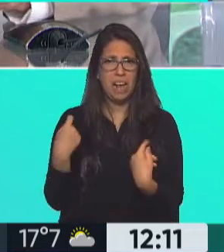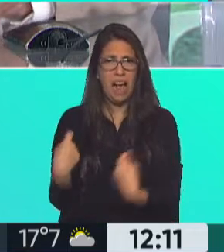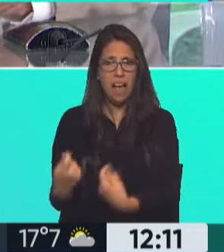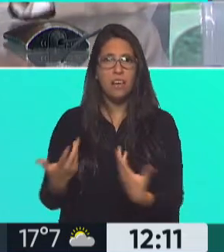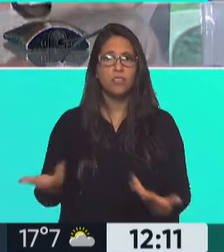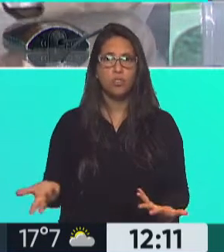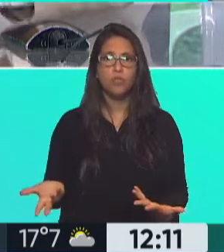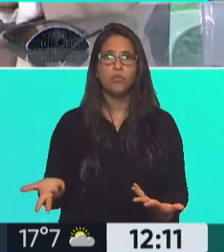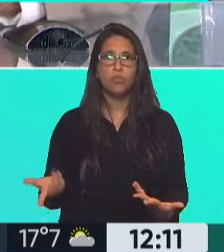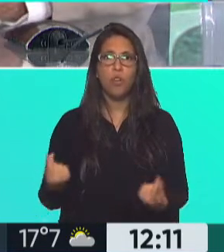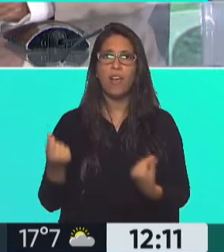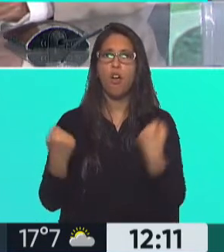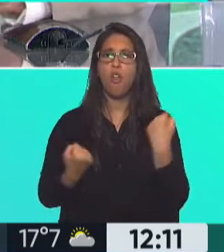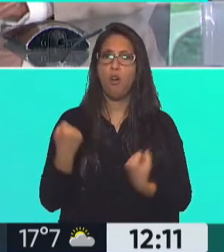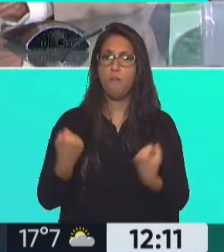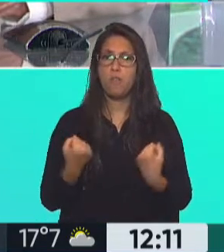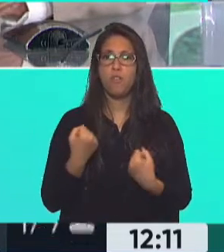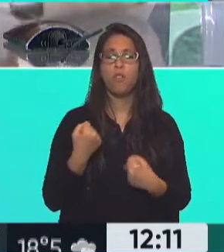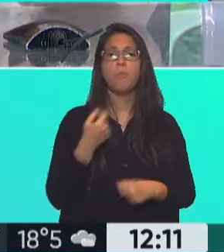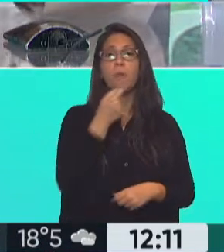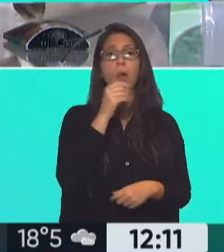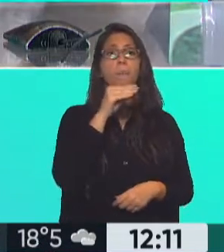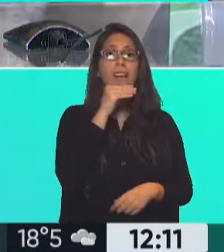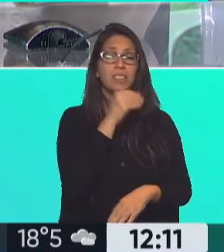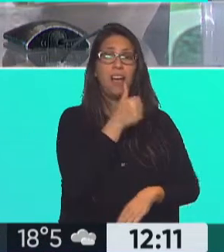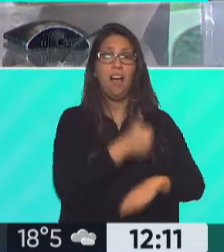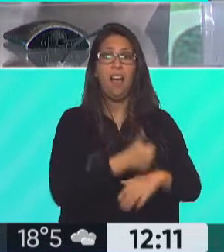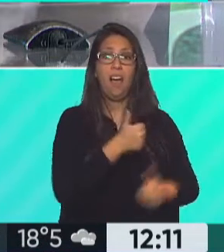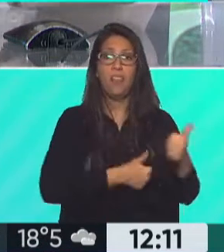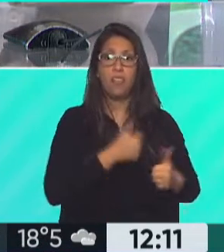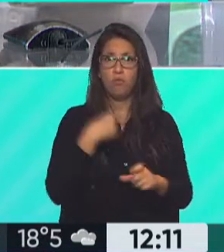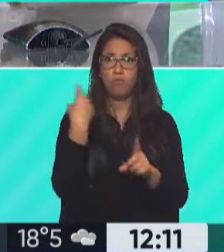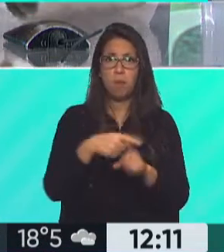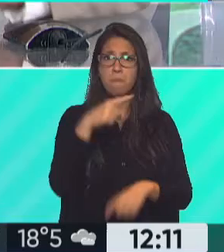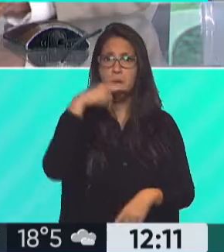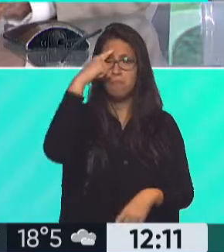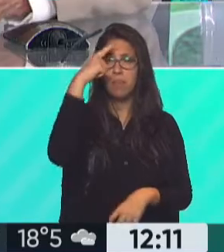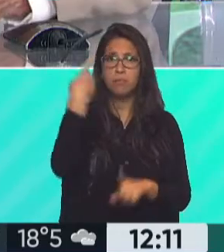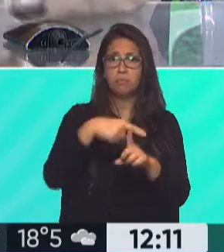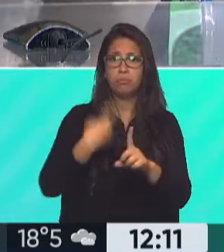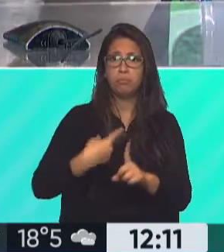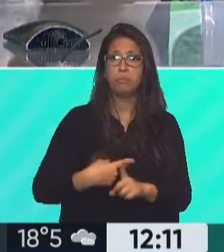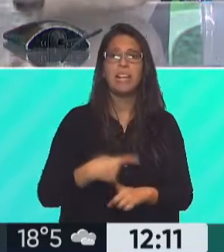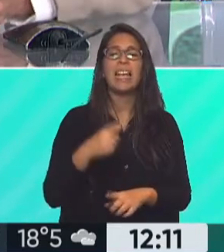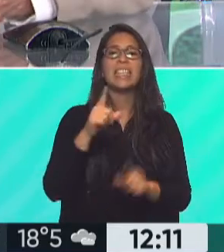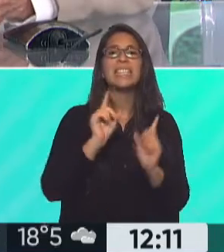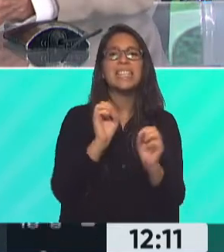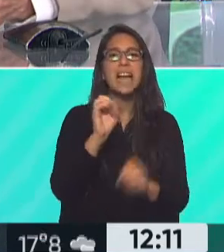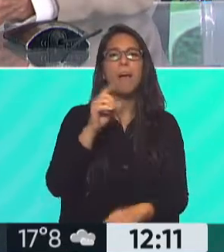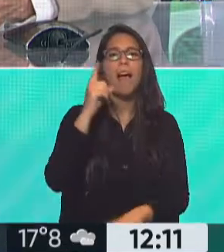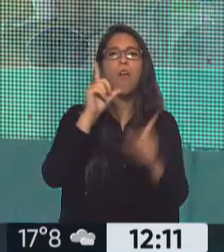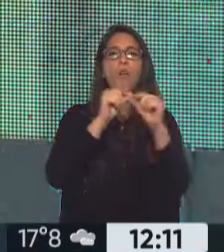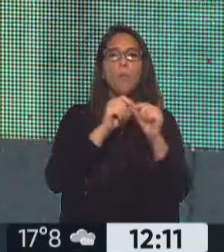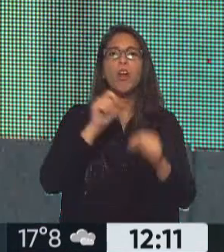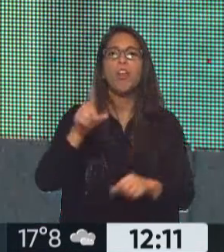decisión del ministro y bueno, y candidato de Unión por la Patria, Sergio Massa, se mide todos los meses. El índice de crianza. El índice de crianza. Tampoco lo